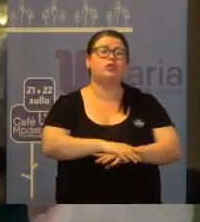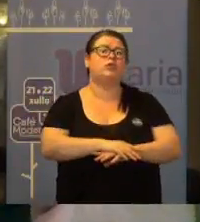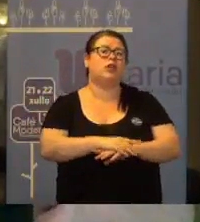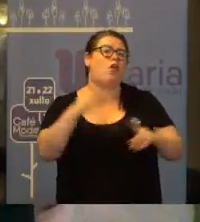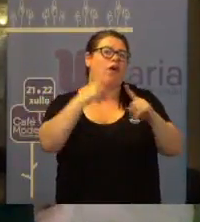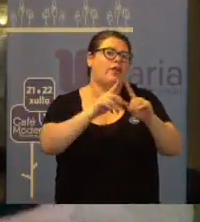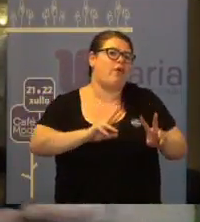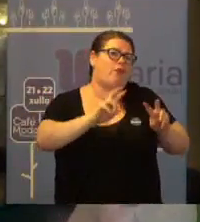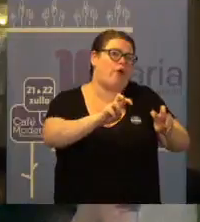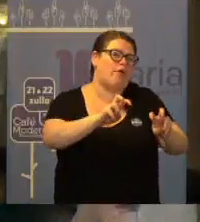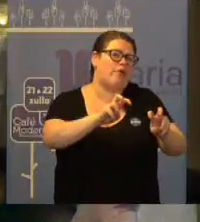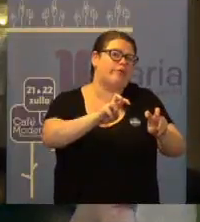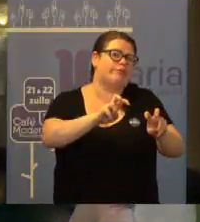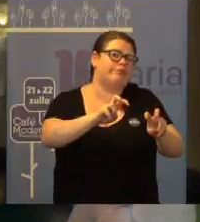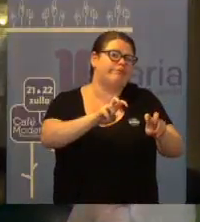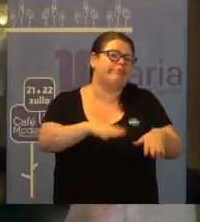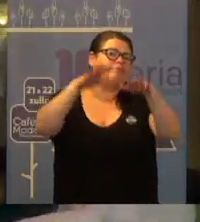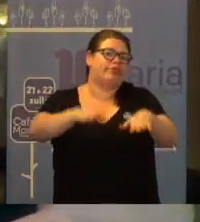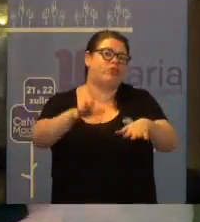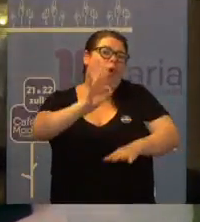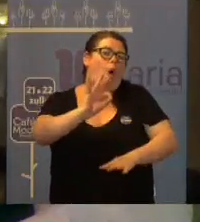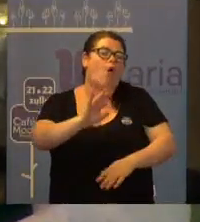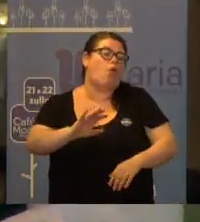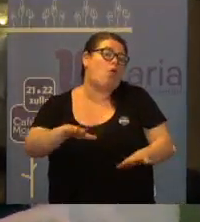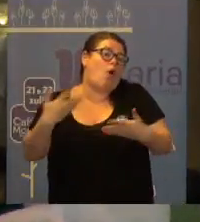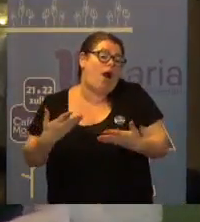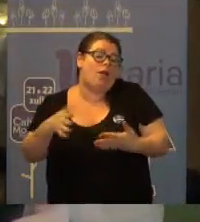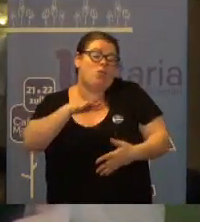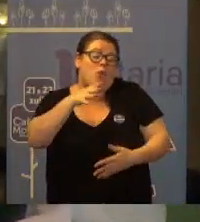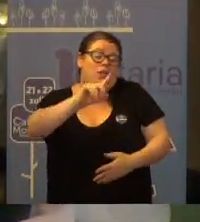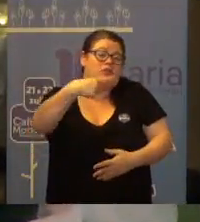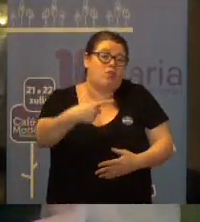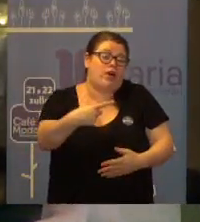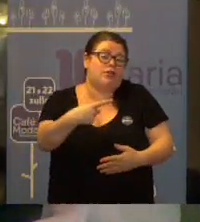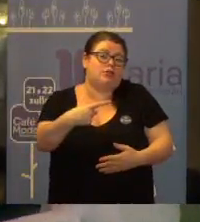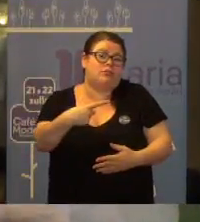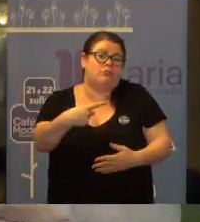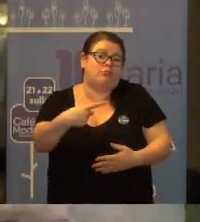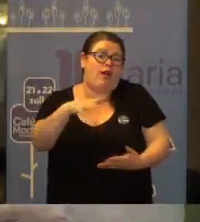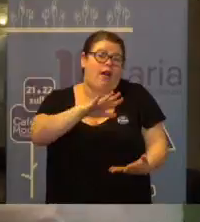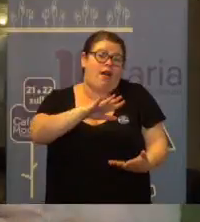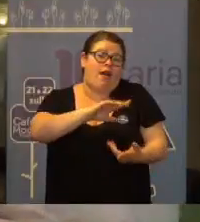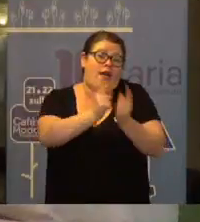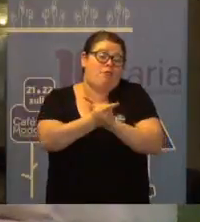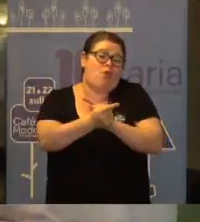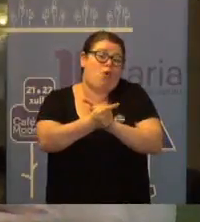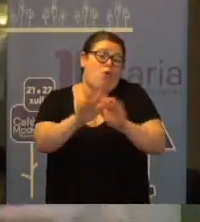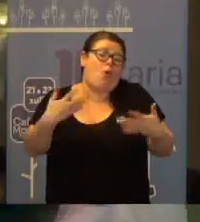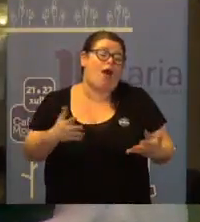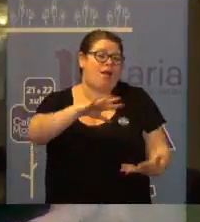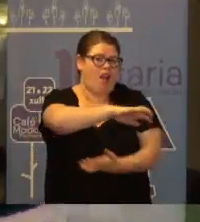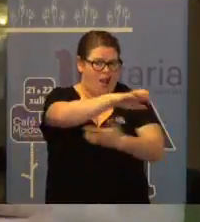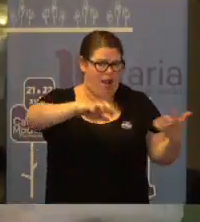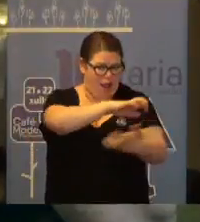vai instalar e cal vai ser, porque o novo paradigma pode ser o caos. Entón, e o